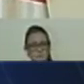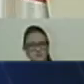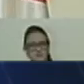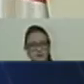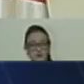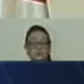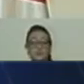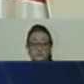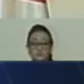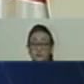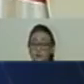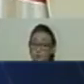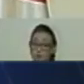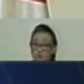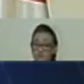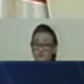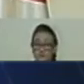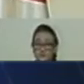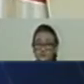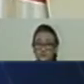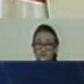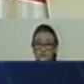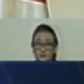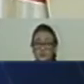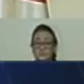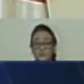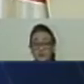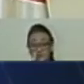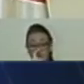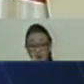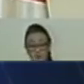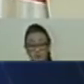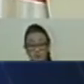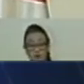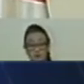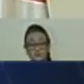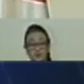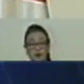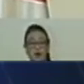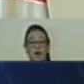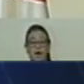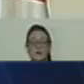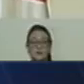elecciones. Y este año elecciones adelantadas,